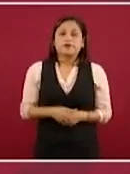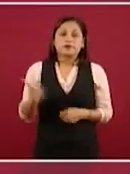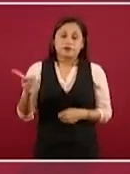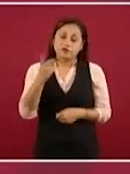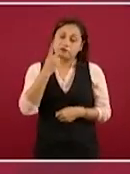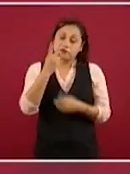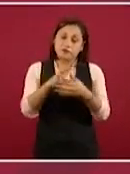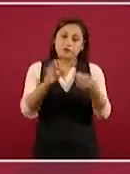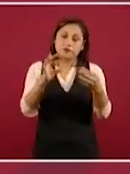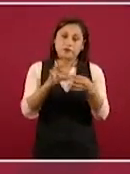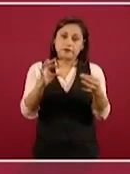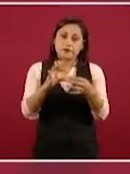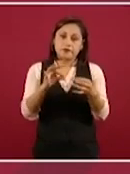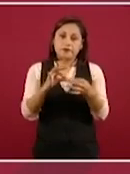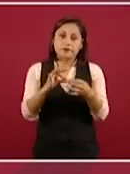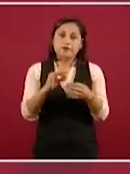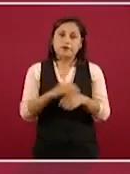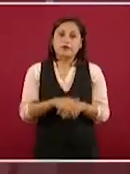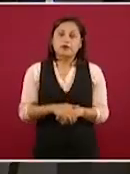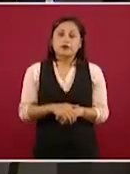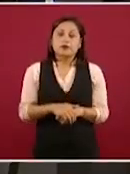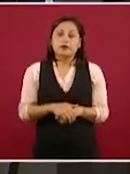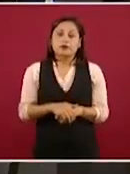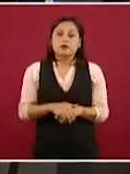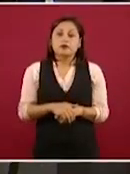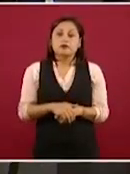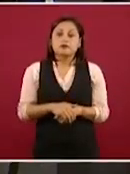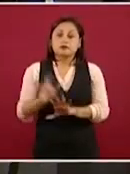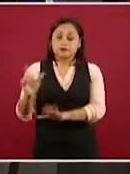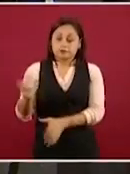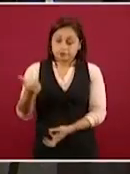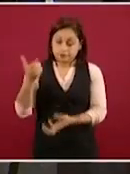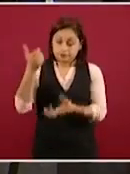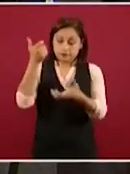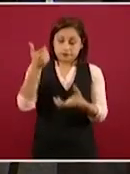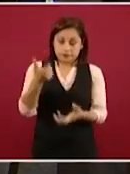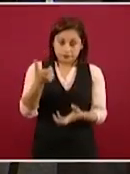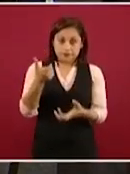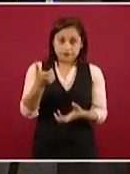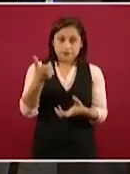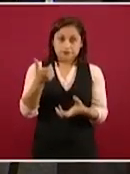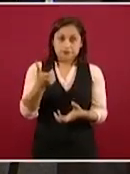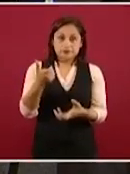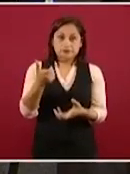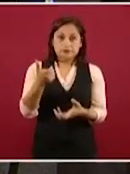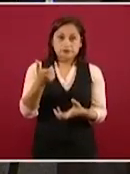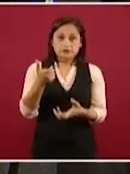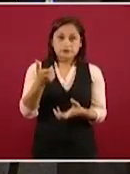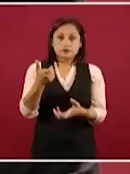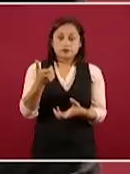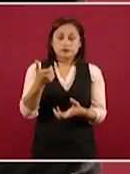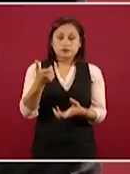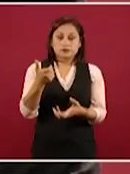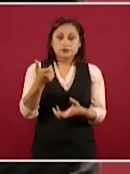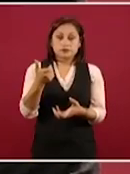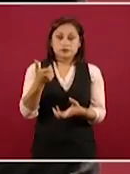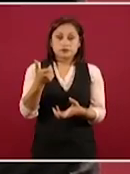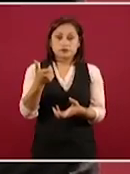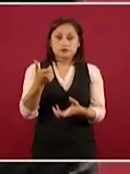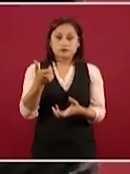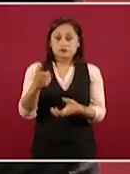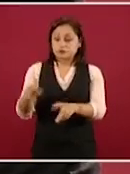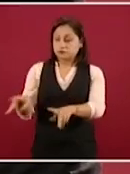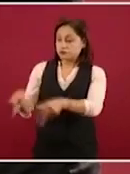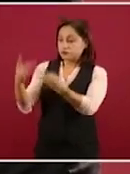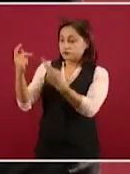para de estas subastas van a destinarse a el camino